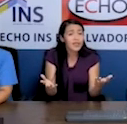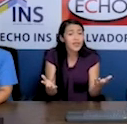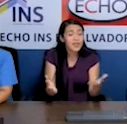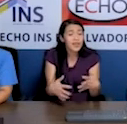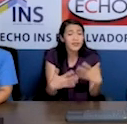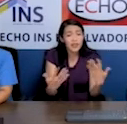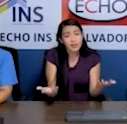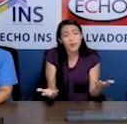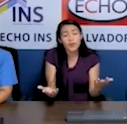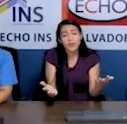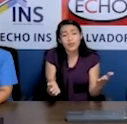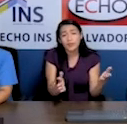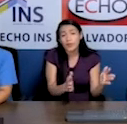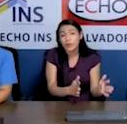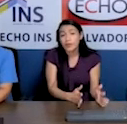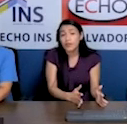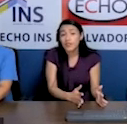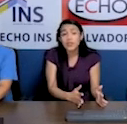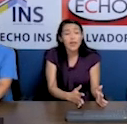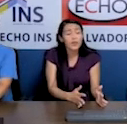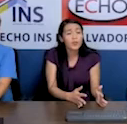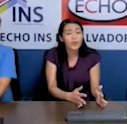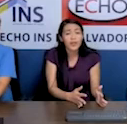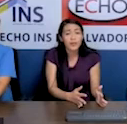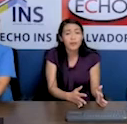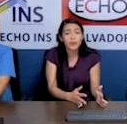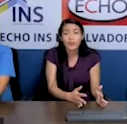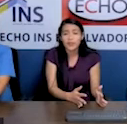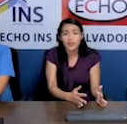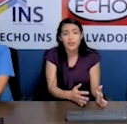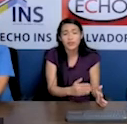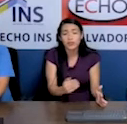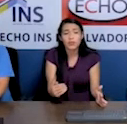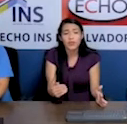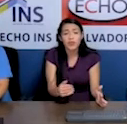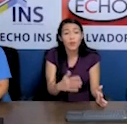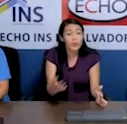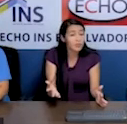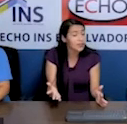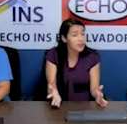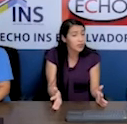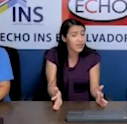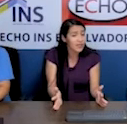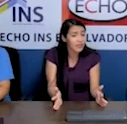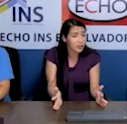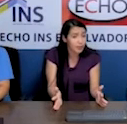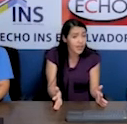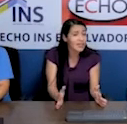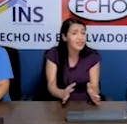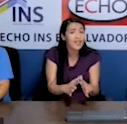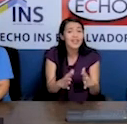múltiple, y estas también pueden ser por causa benigna, como por ejemplo un paciente que ha sido sometido a múltiples